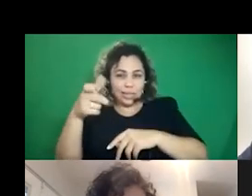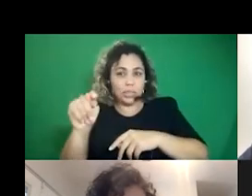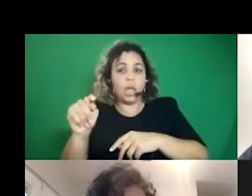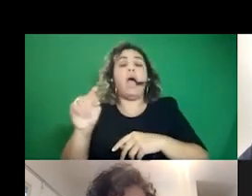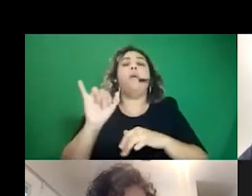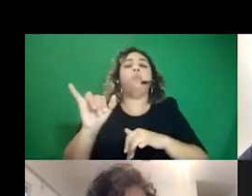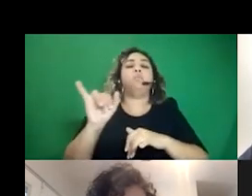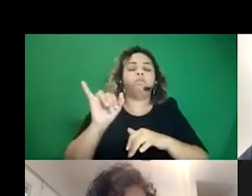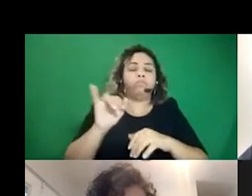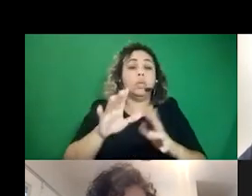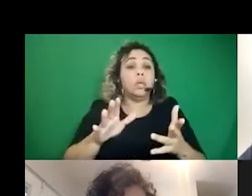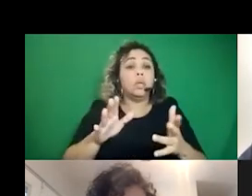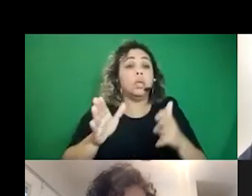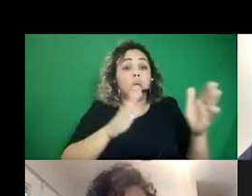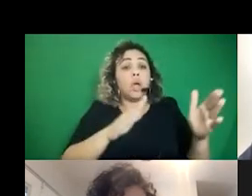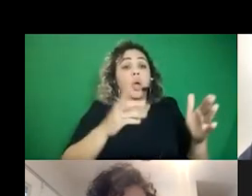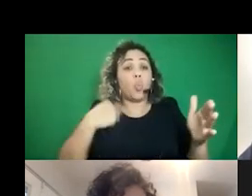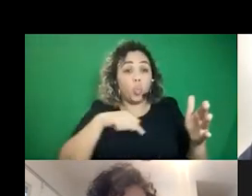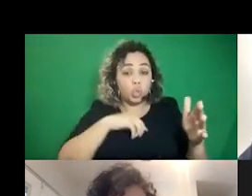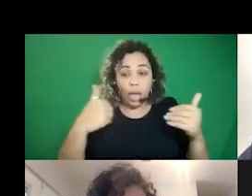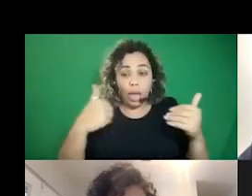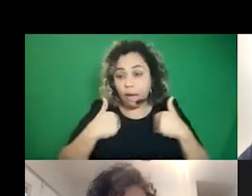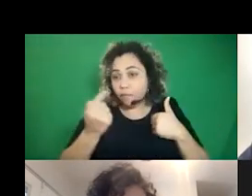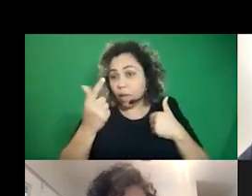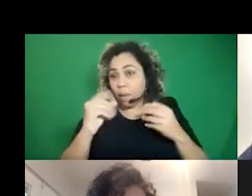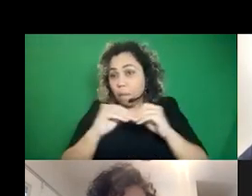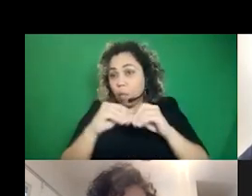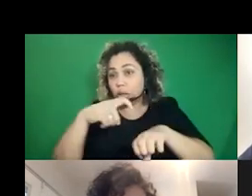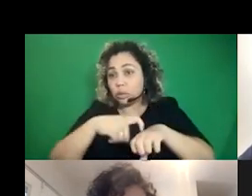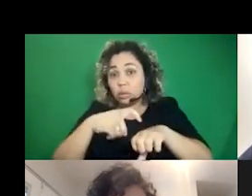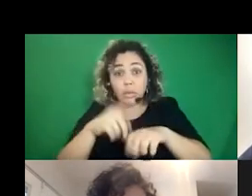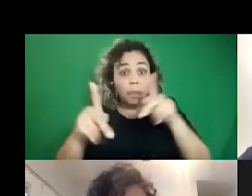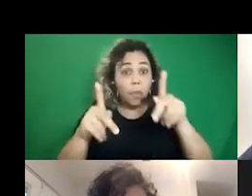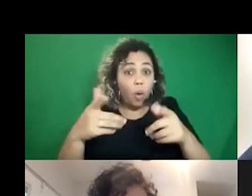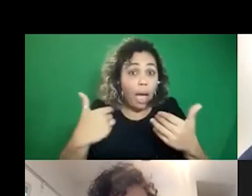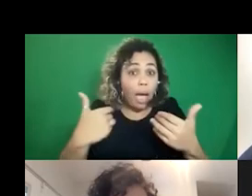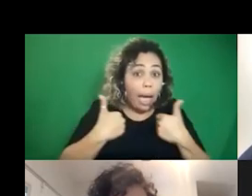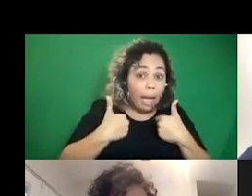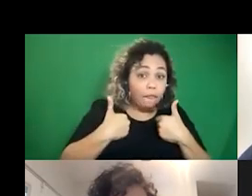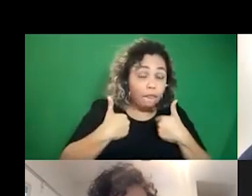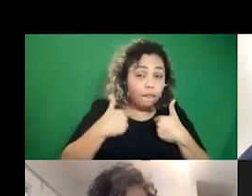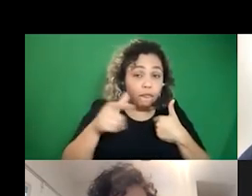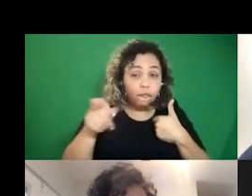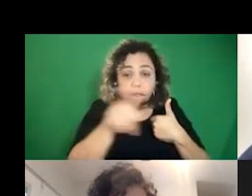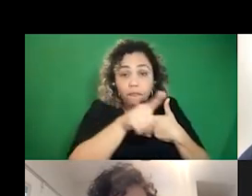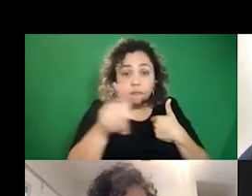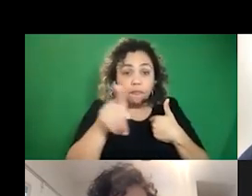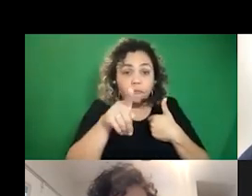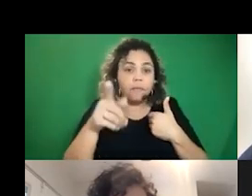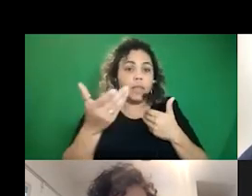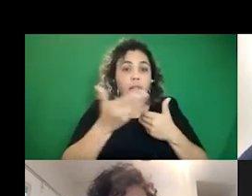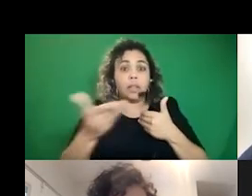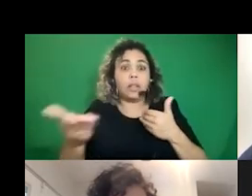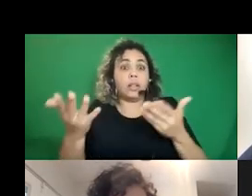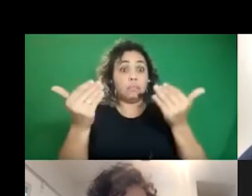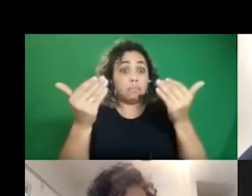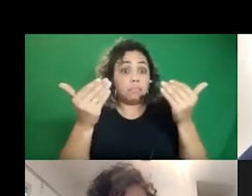registrar pero si tenemos un poco de tiempo entonces si tienen